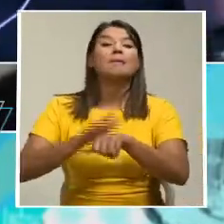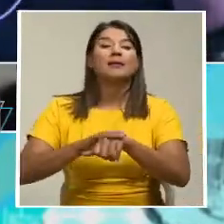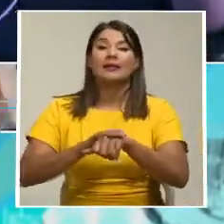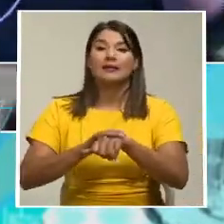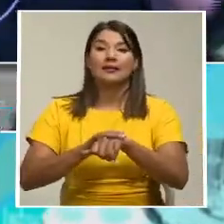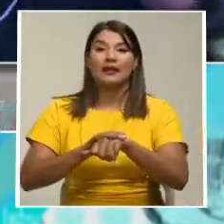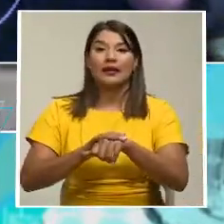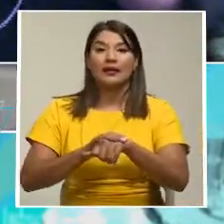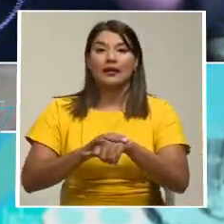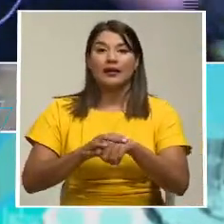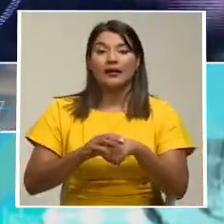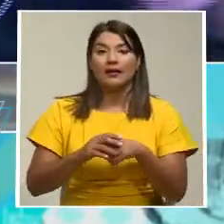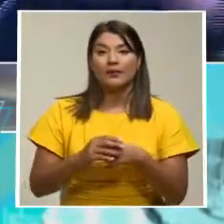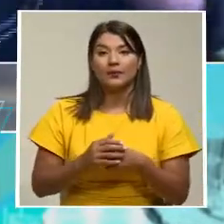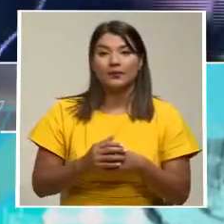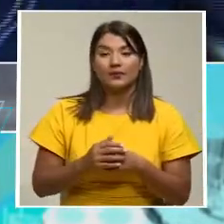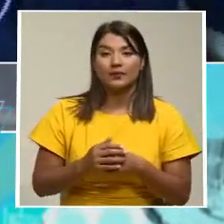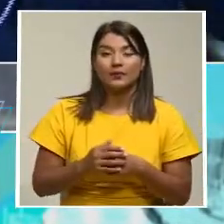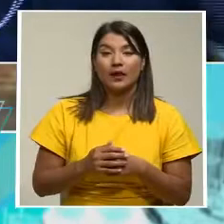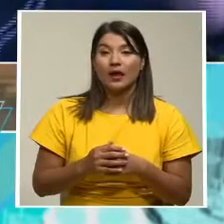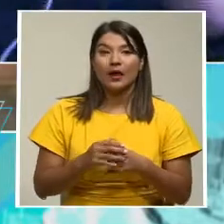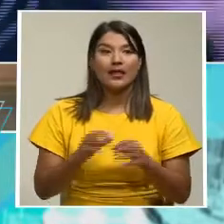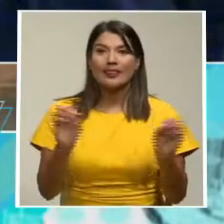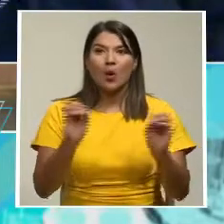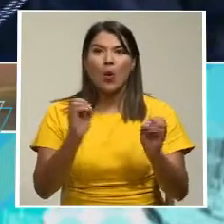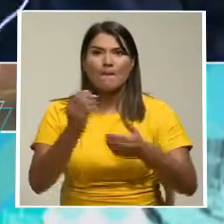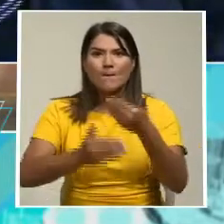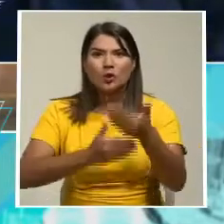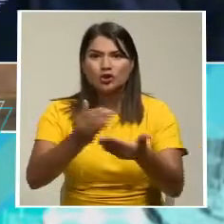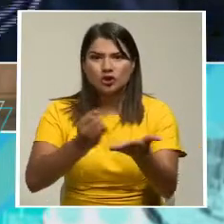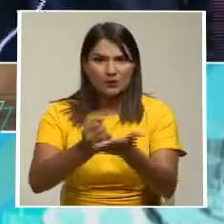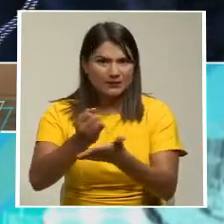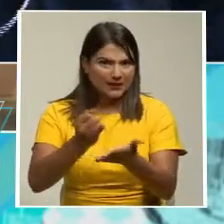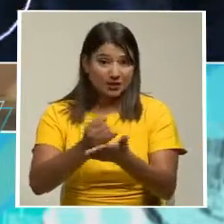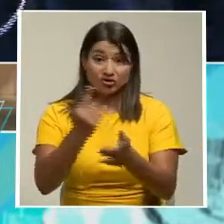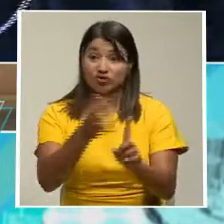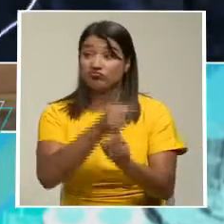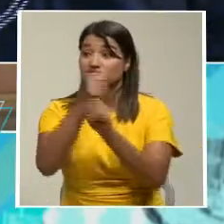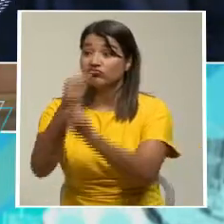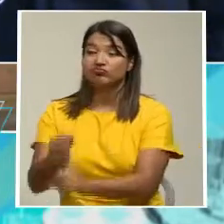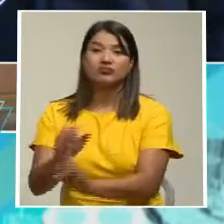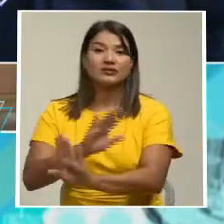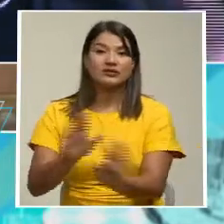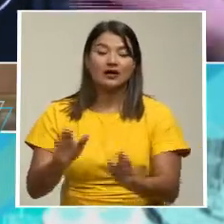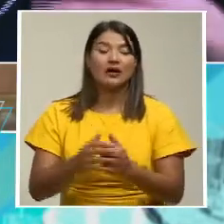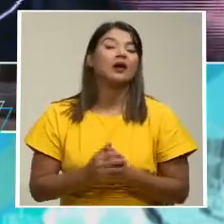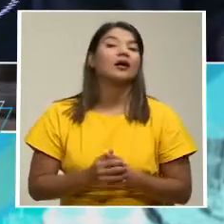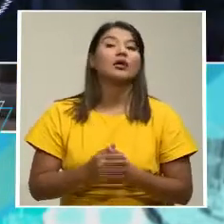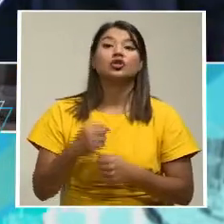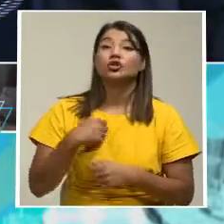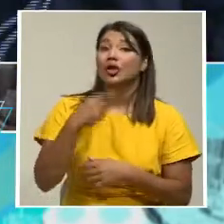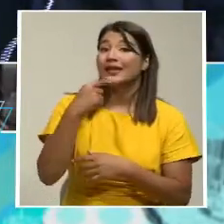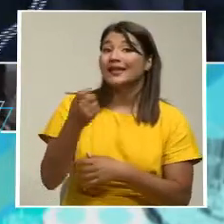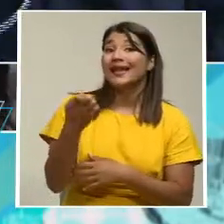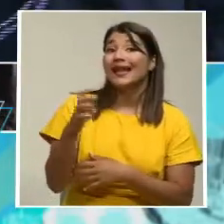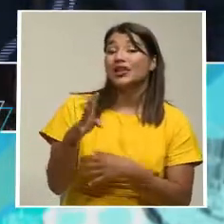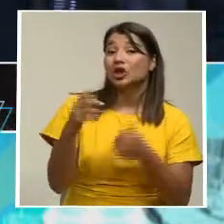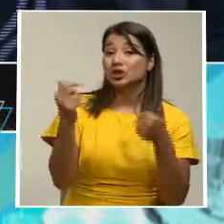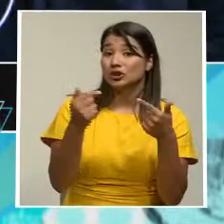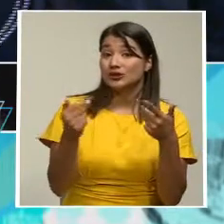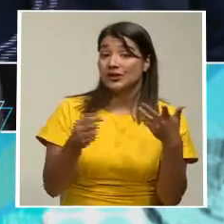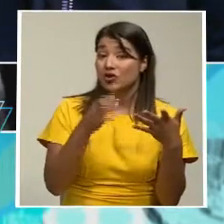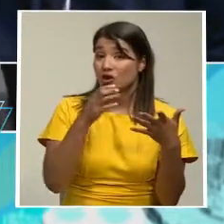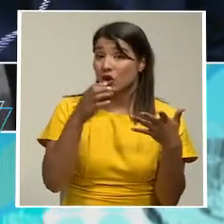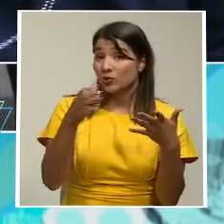las 48 horas legales para determinar si esta persona ha incurrido en alguna falta legal. Te decía que son 14 recomendaciones, Daniel